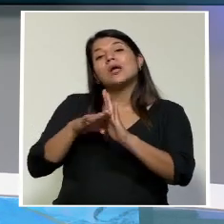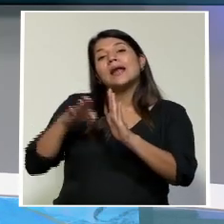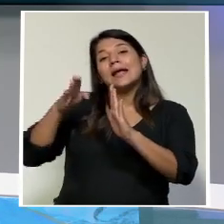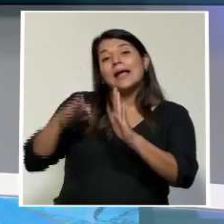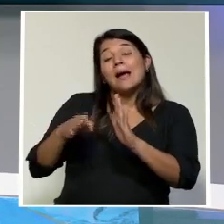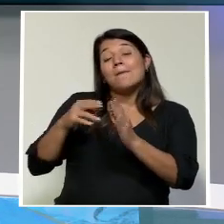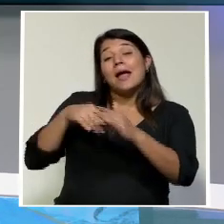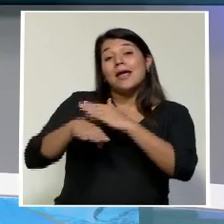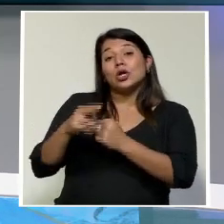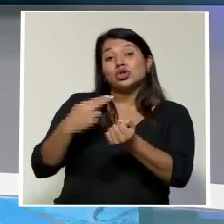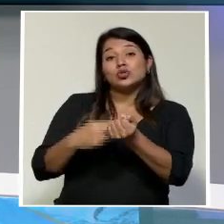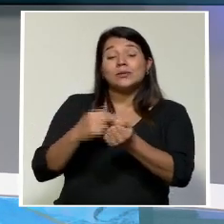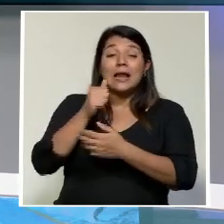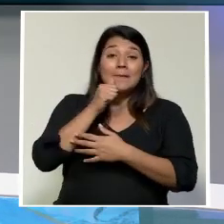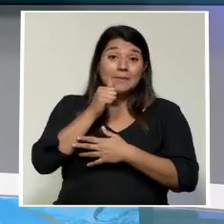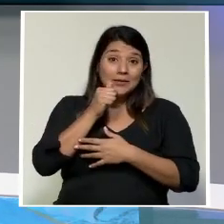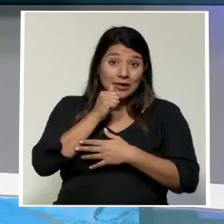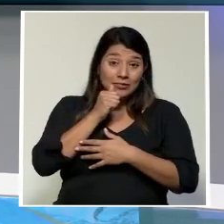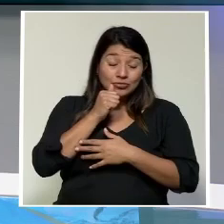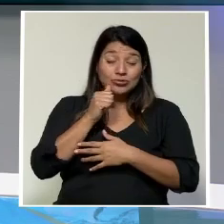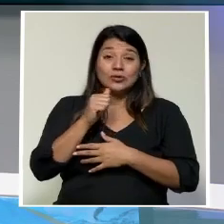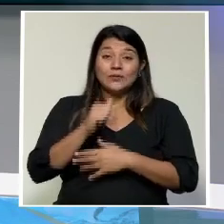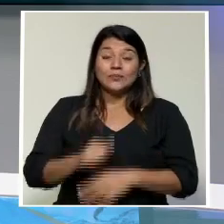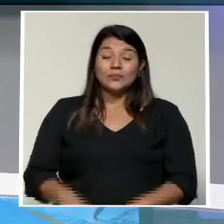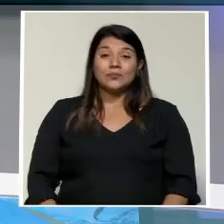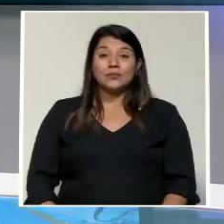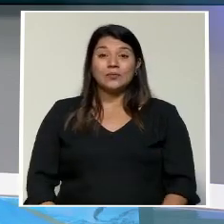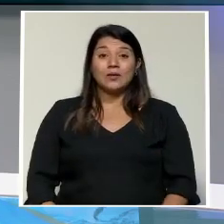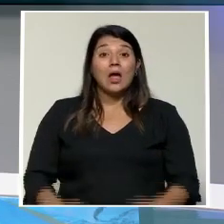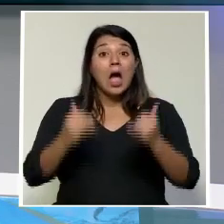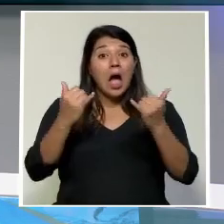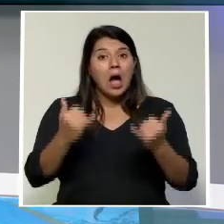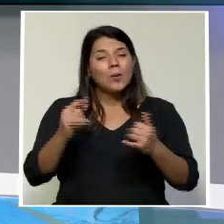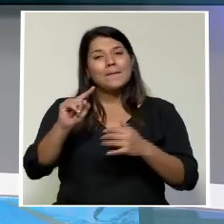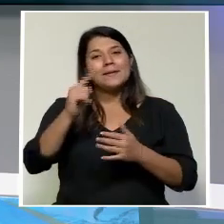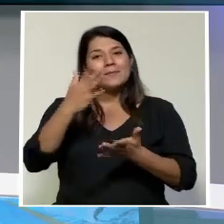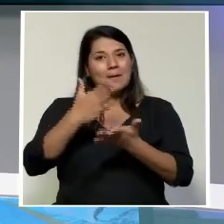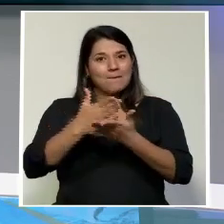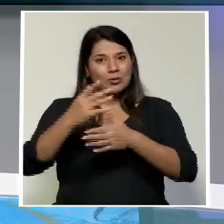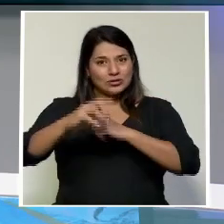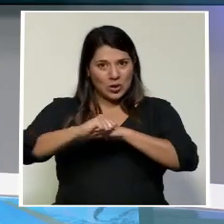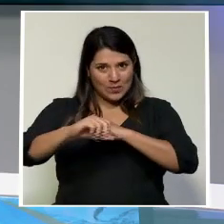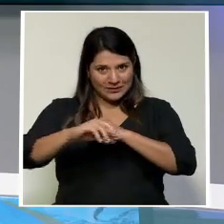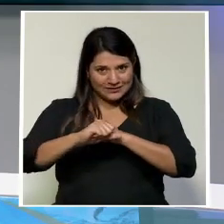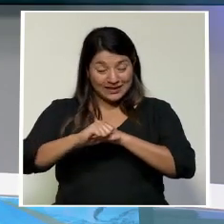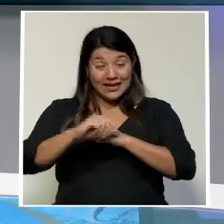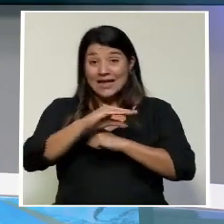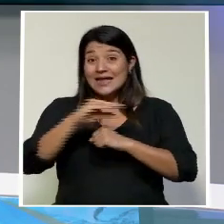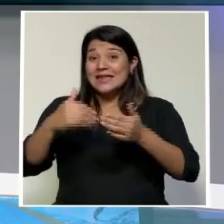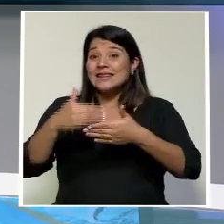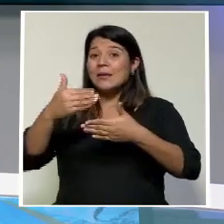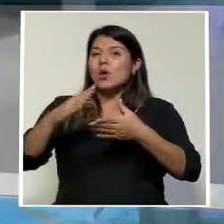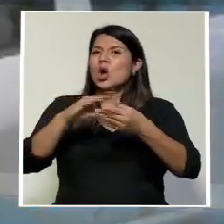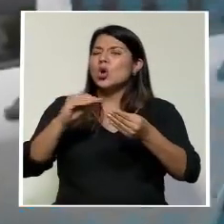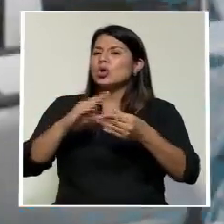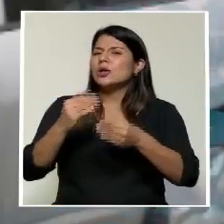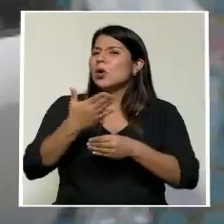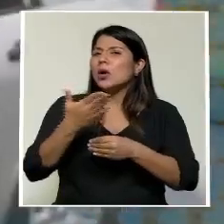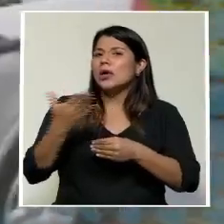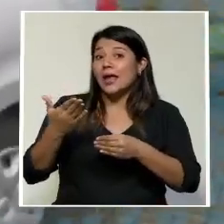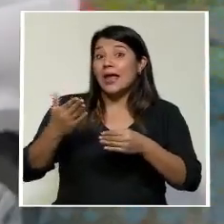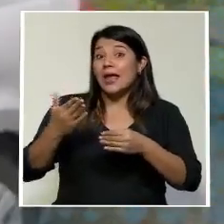centros hospitalarios privados y el uso de sus camas. Vamos a hacer nuestra primera pausa comercial. Al volver, contamos que la entrada en